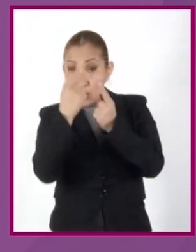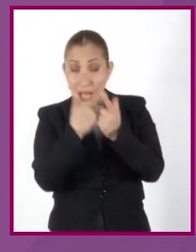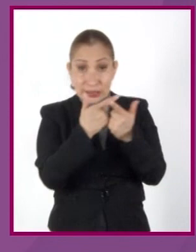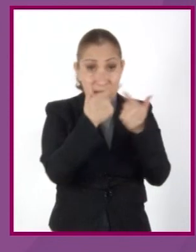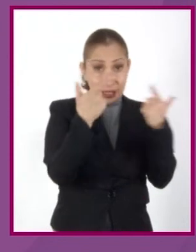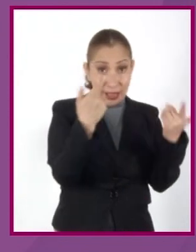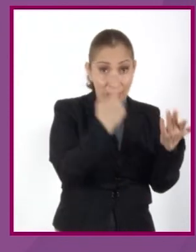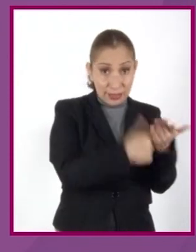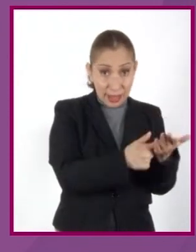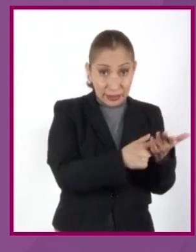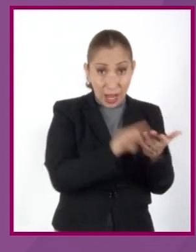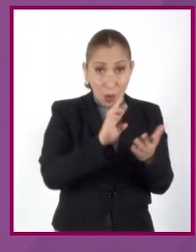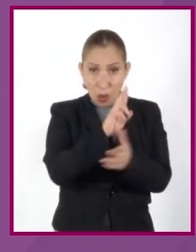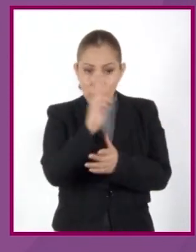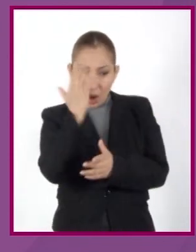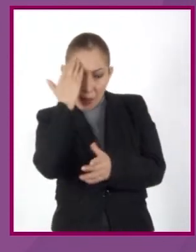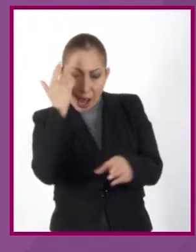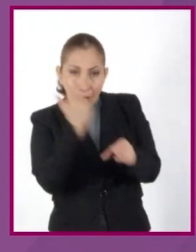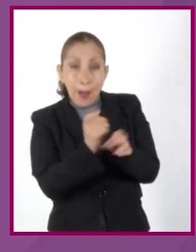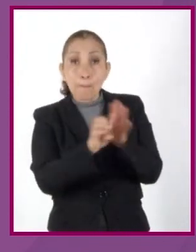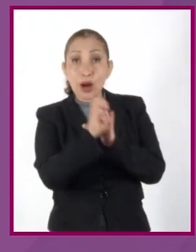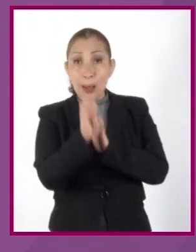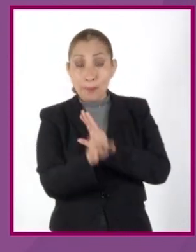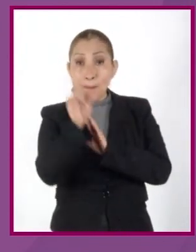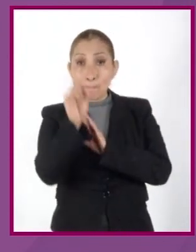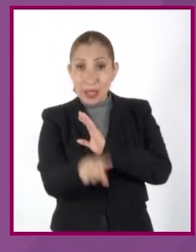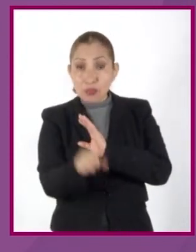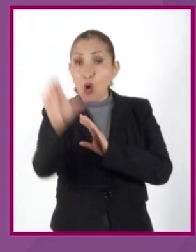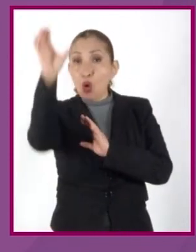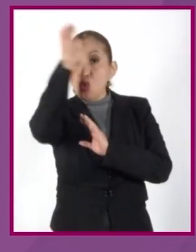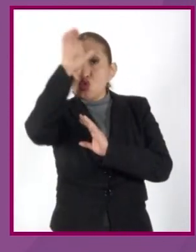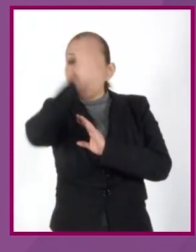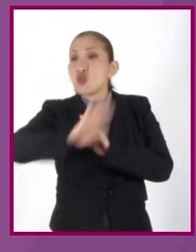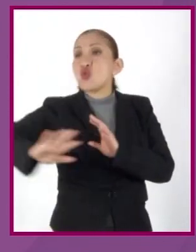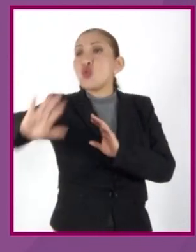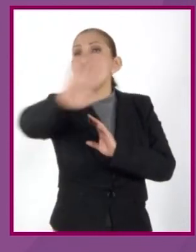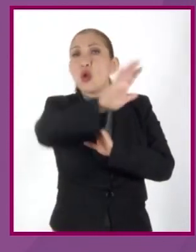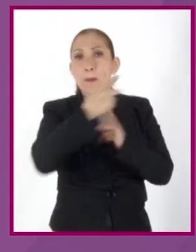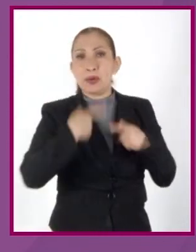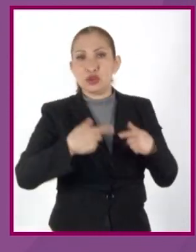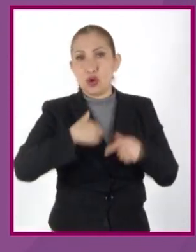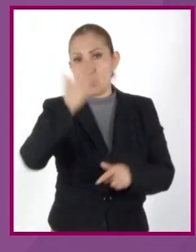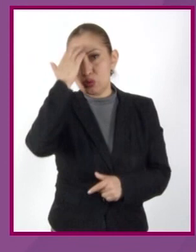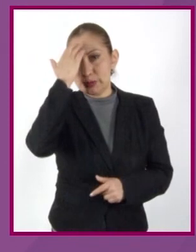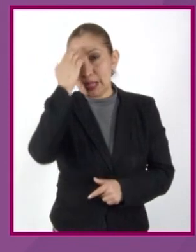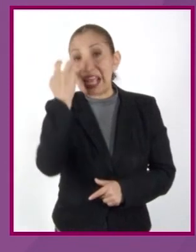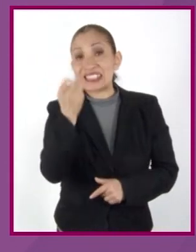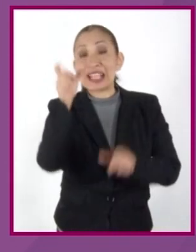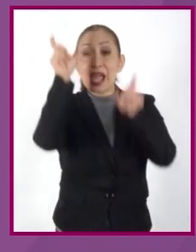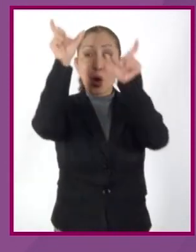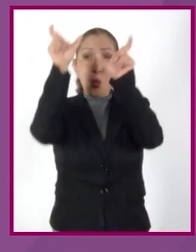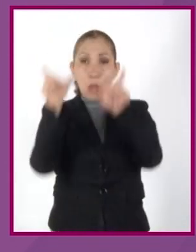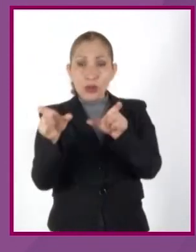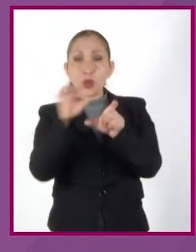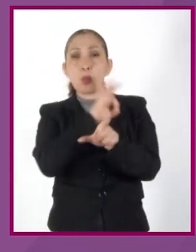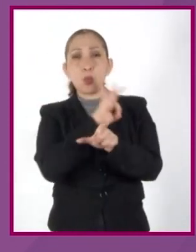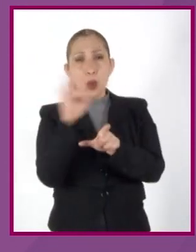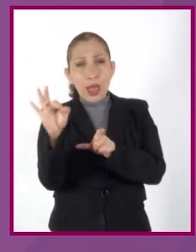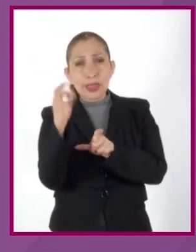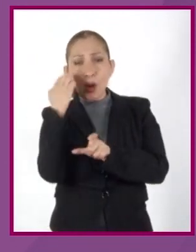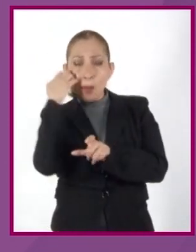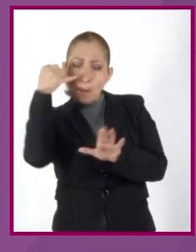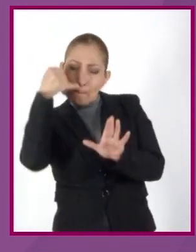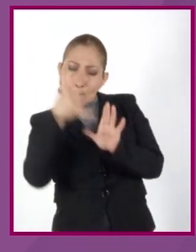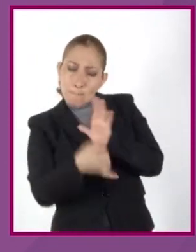leyenda que sean reconocibles como parte de la cultura popular. este cuadro es otra manera de analizar el